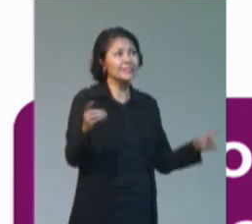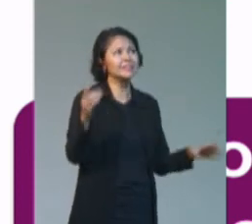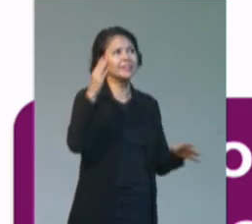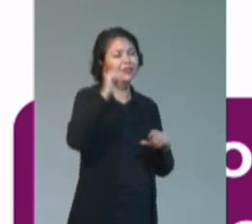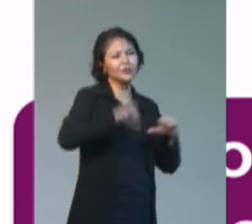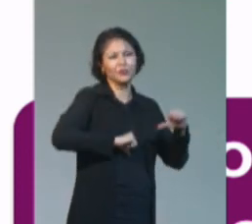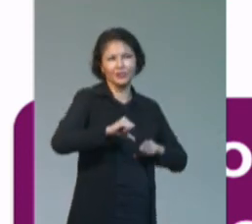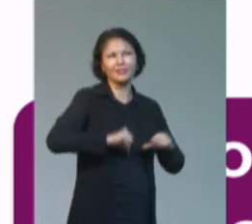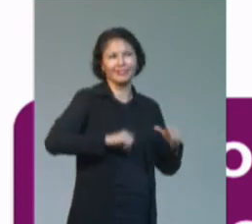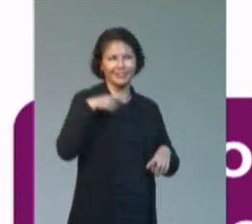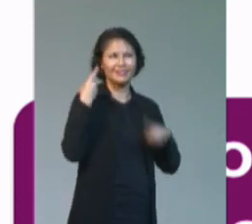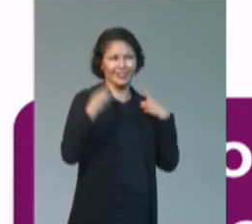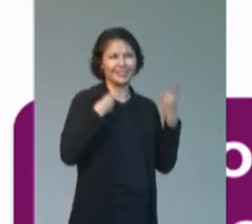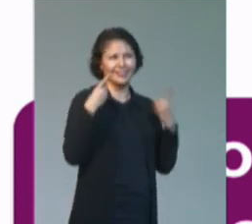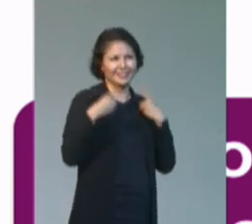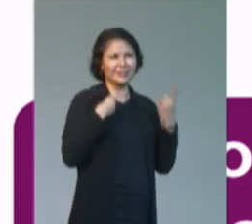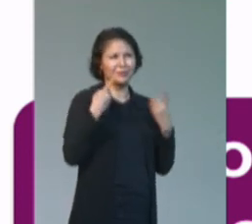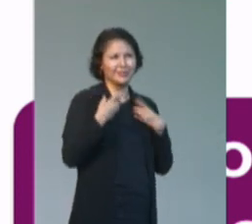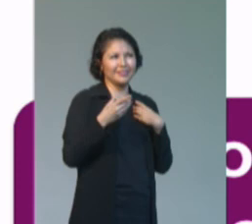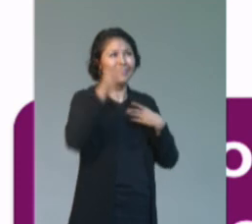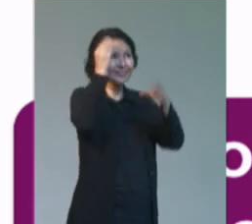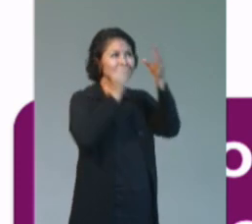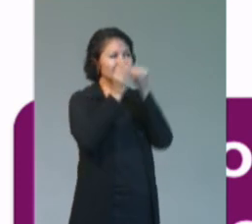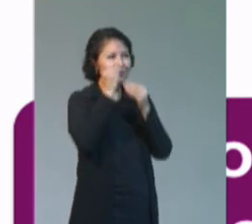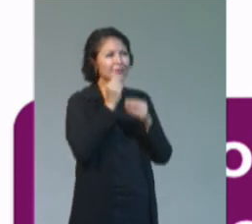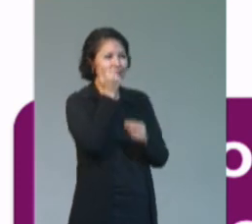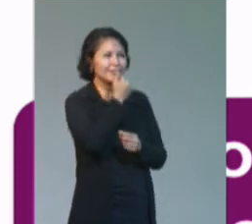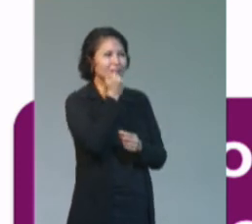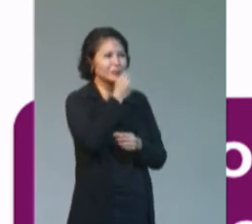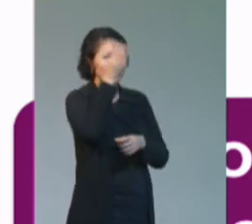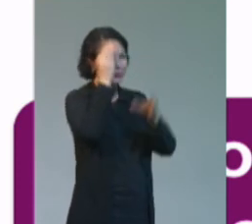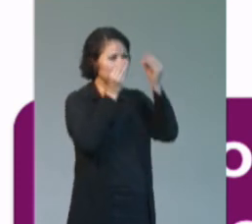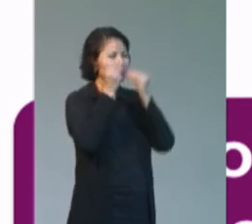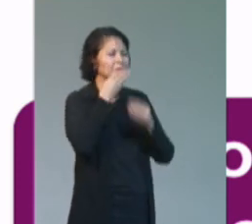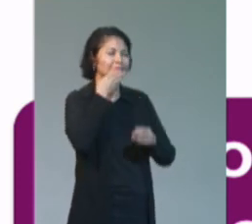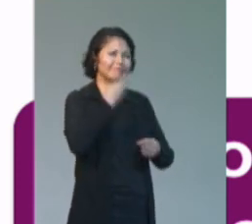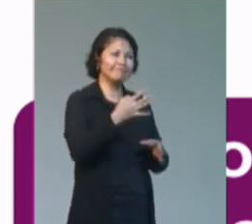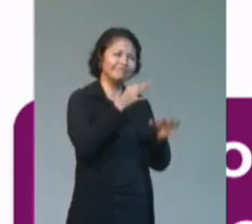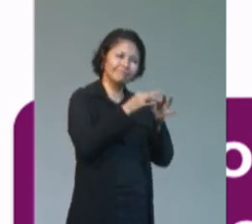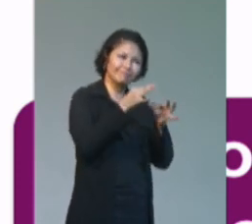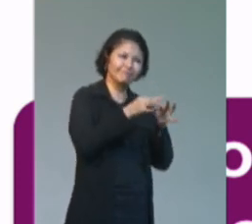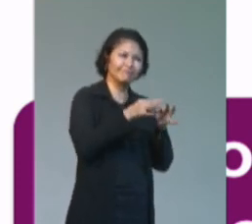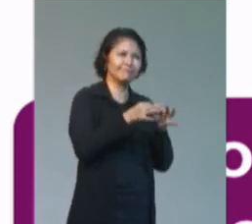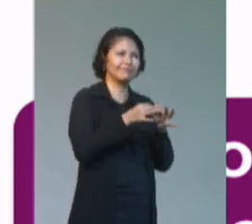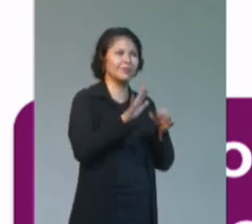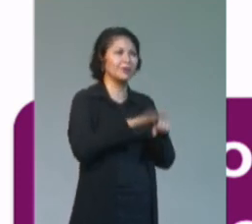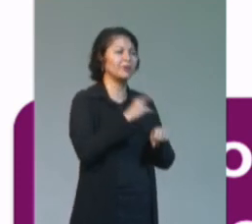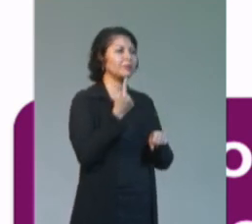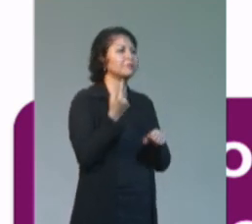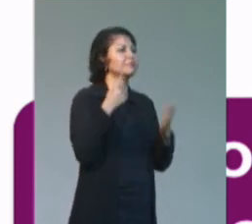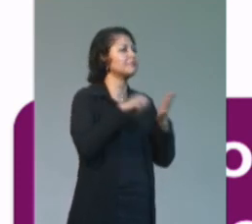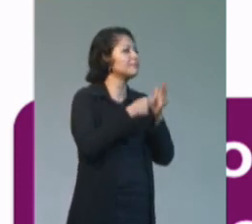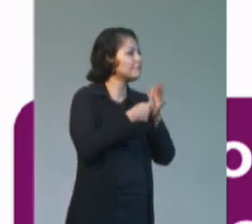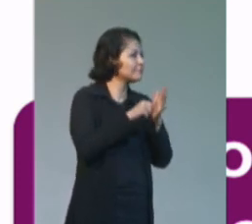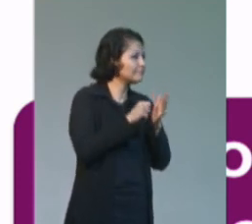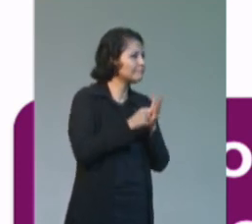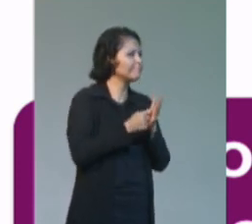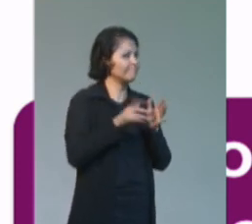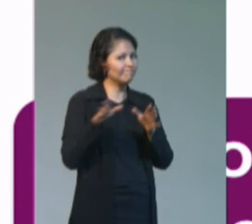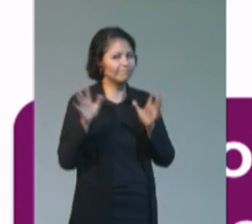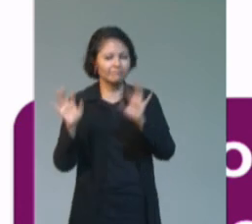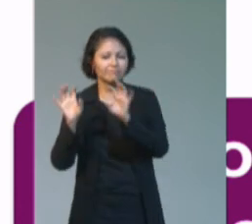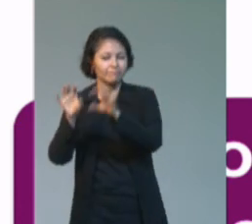los mismos que en su momento podíamos hacer de forma presencial porque ya la tecnología lo permite sin ningún problema